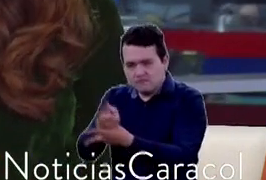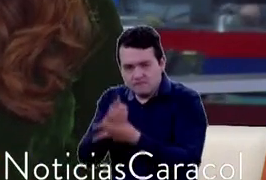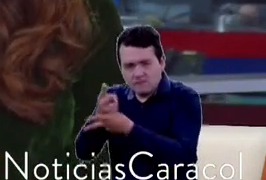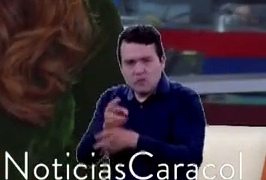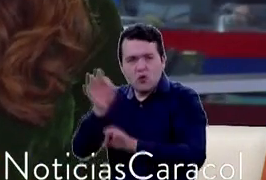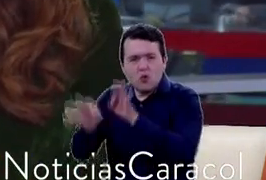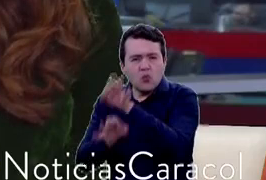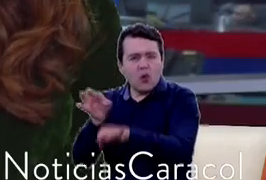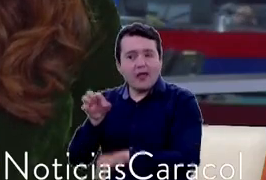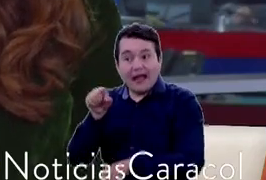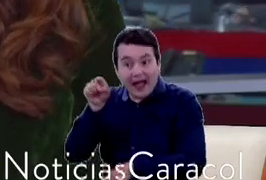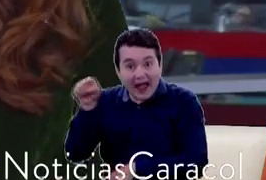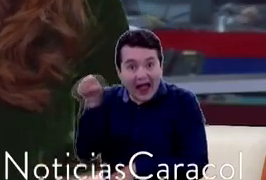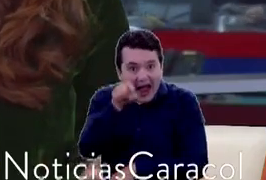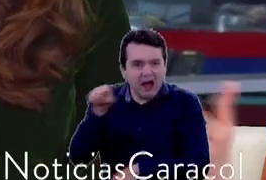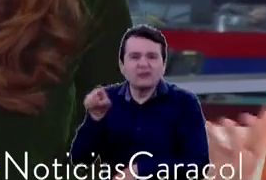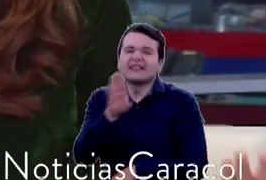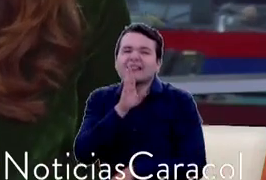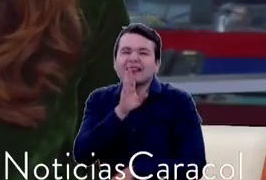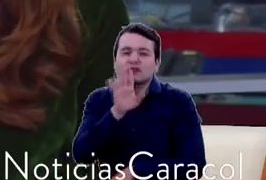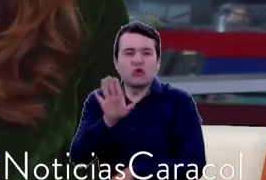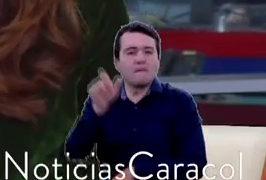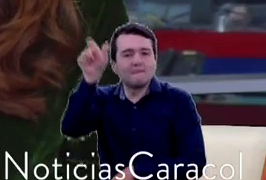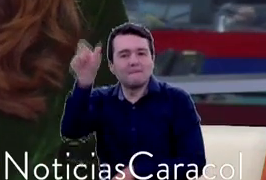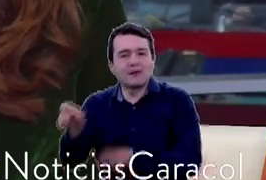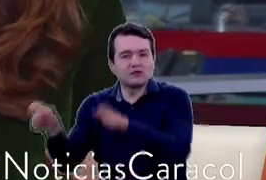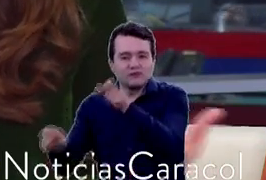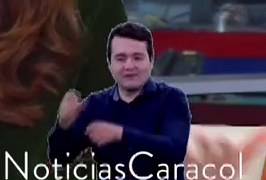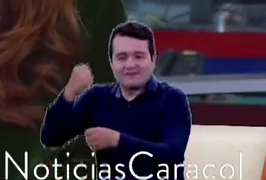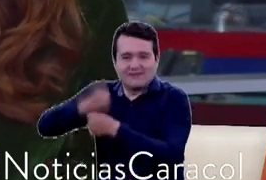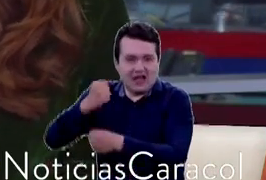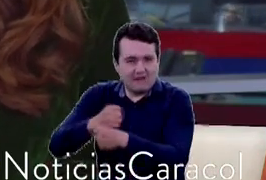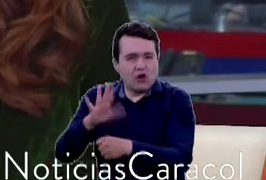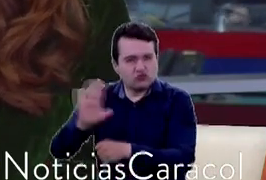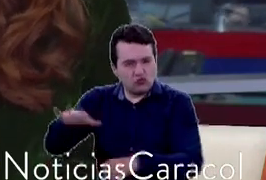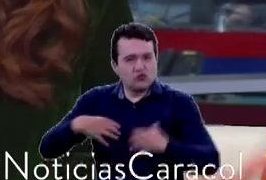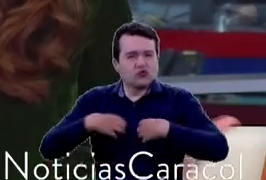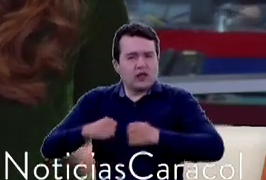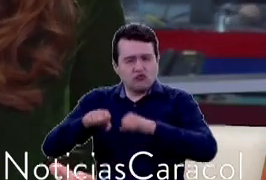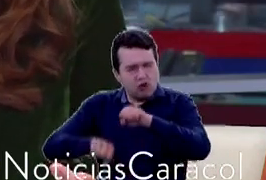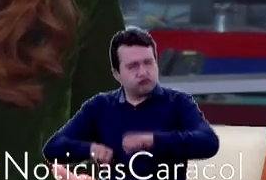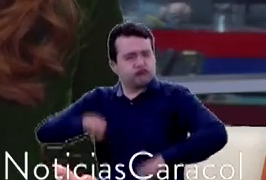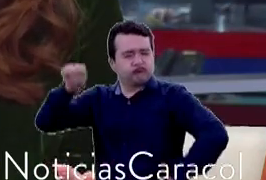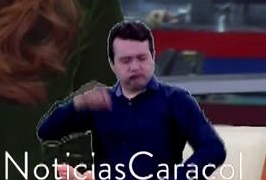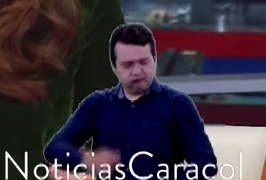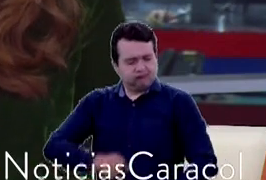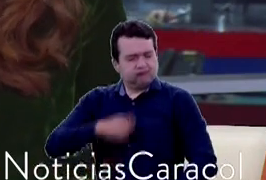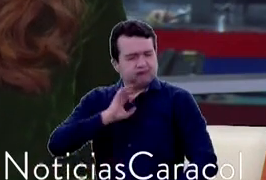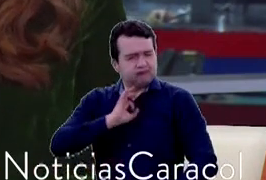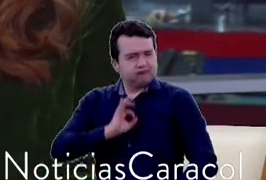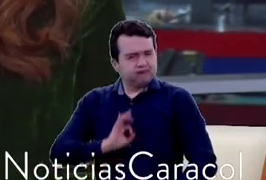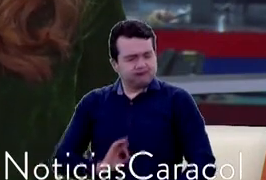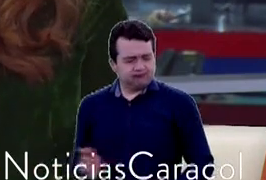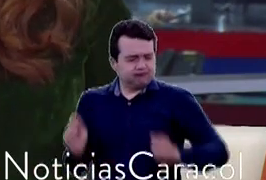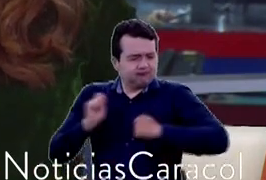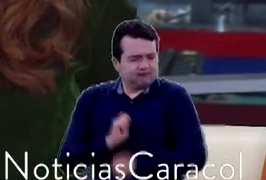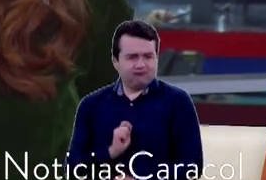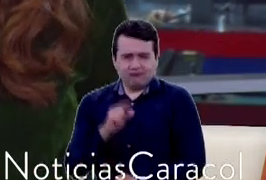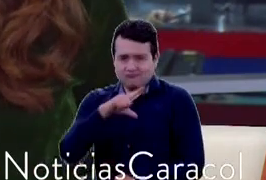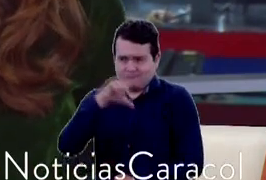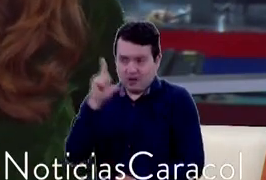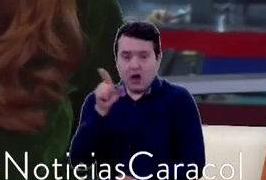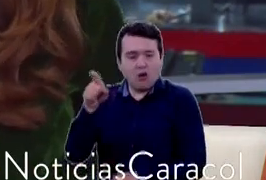los héroes de bata blanca, personal de la salud siempre dispuesto a darlo todo y quienes reciben la medianoche en medio de historias que